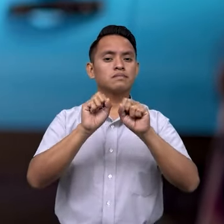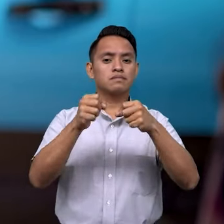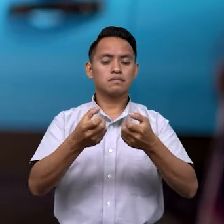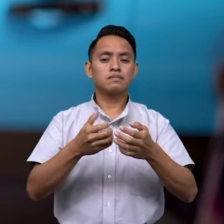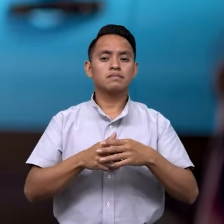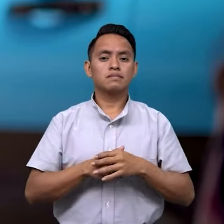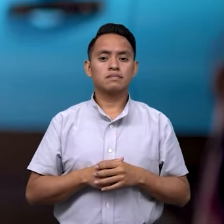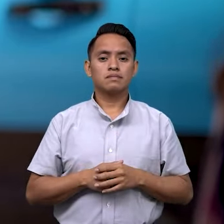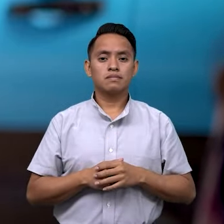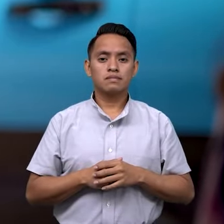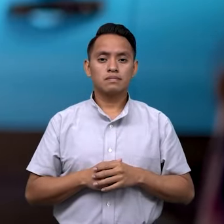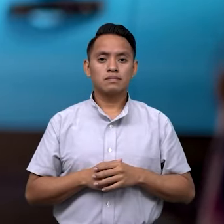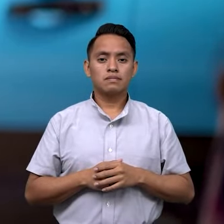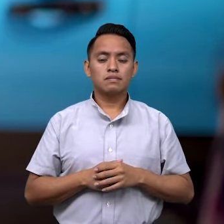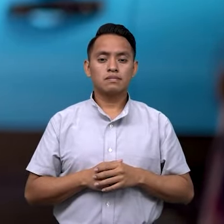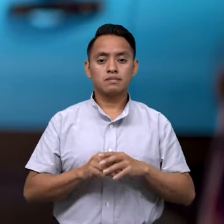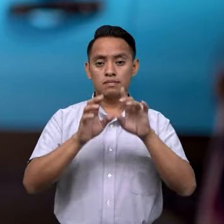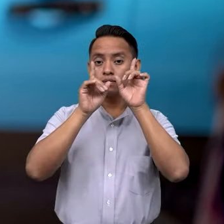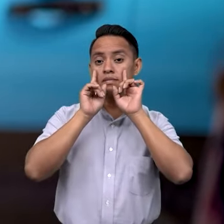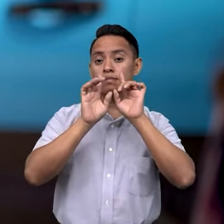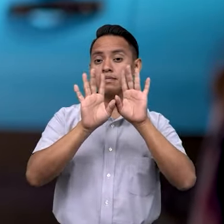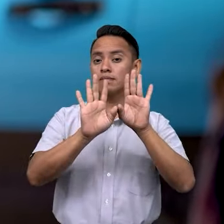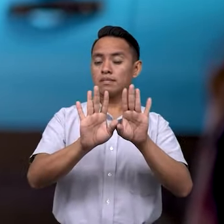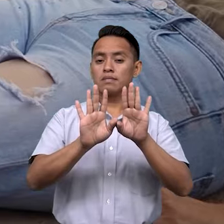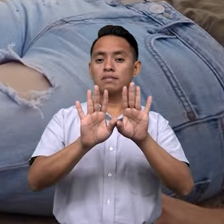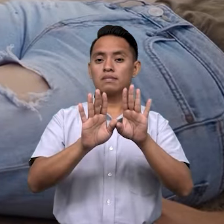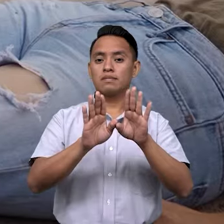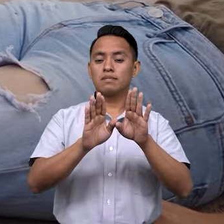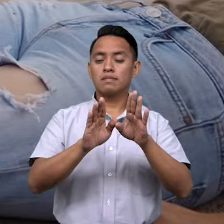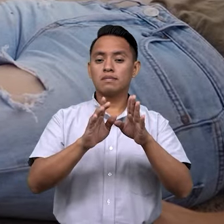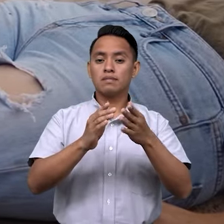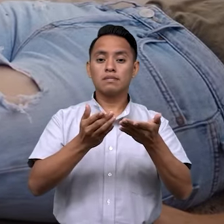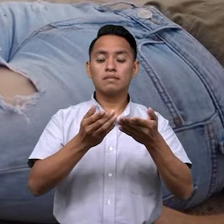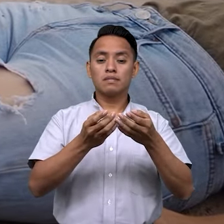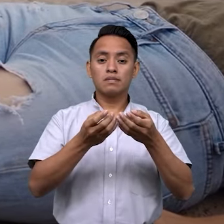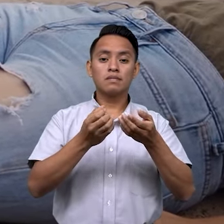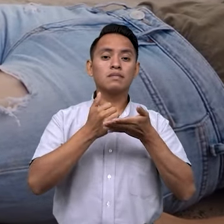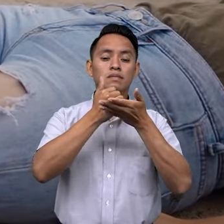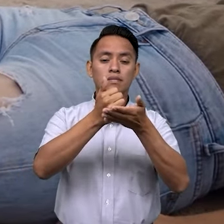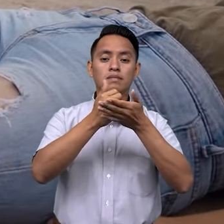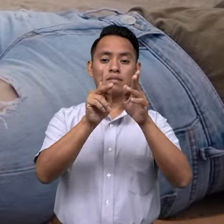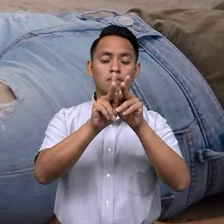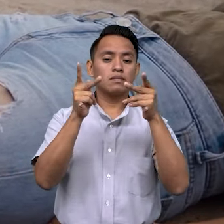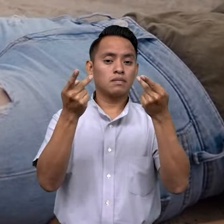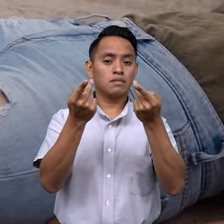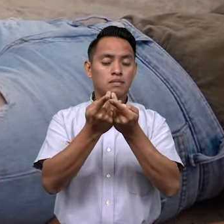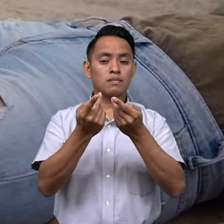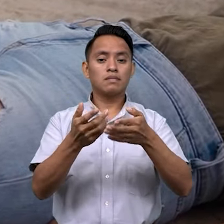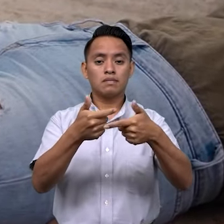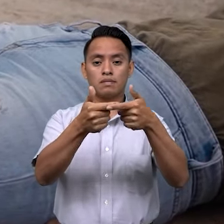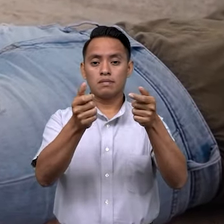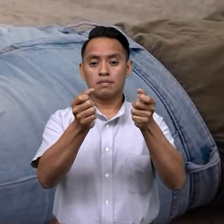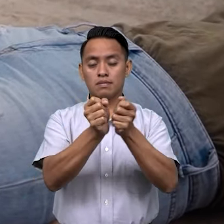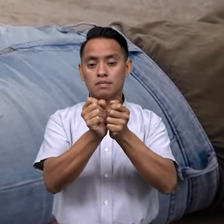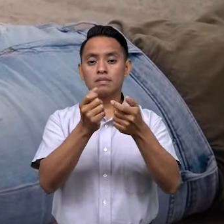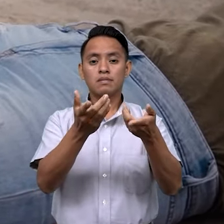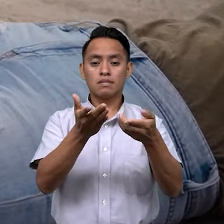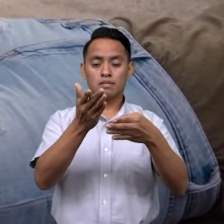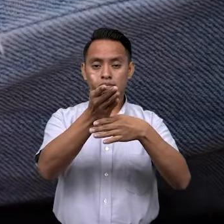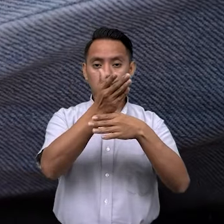dispuestos, ¿verdad?, sobre la seguridad que nosotros damos a nuestra población. Tenemos brigadas en cada